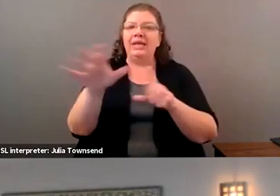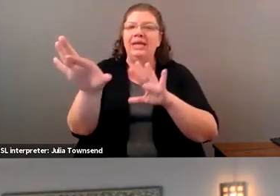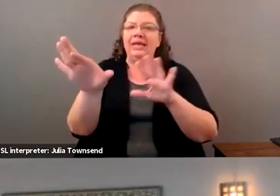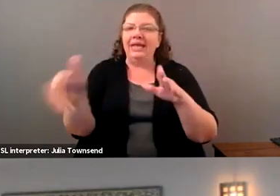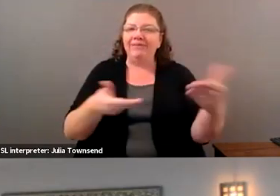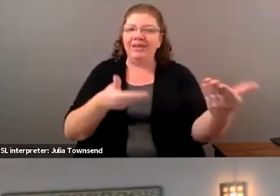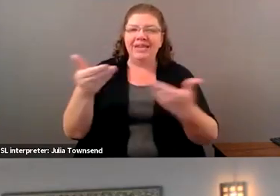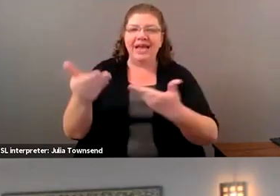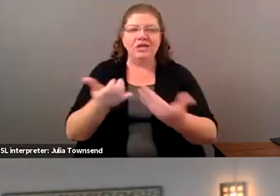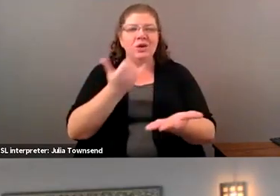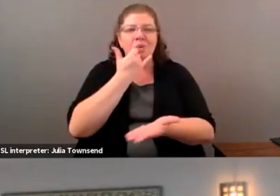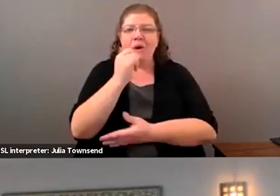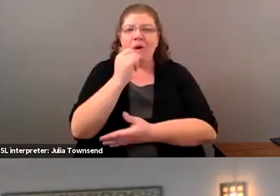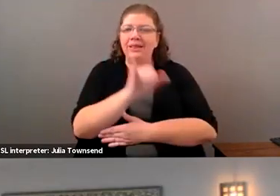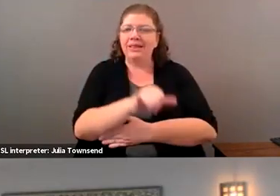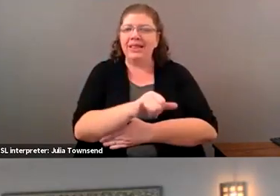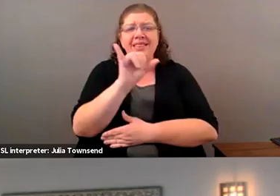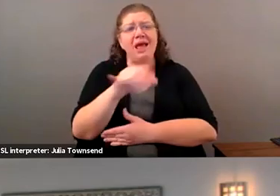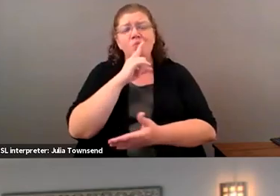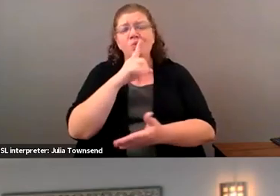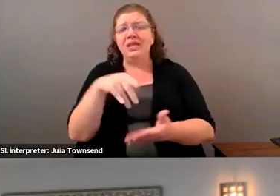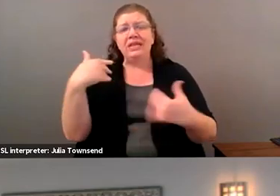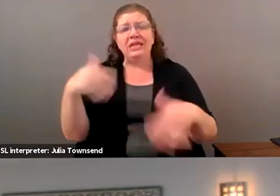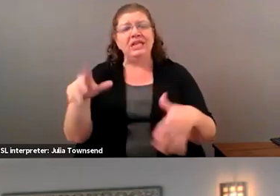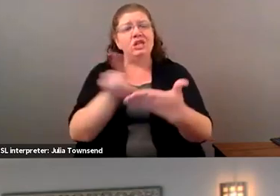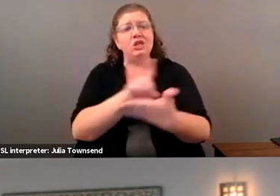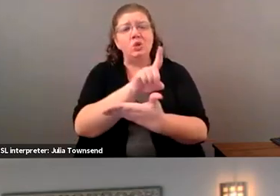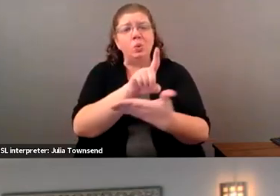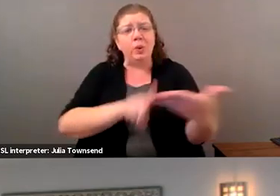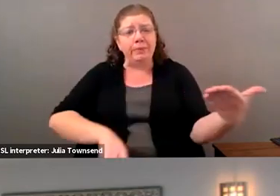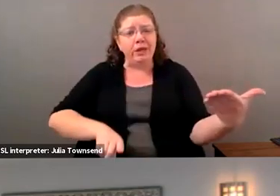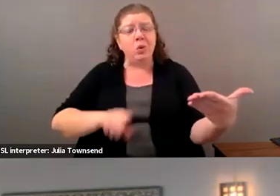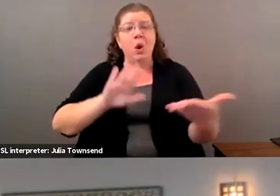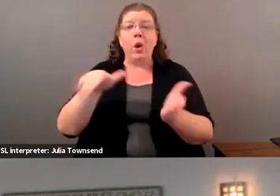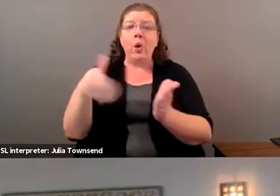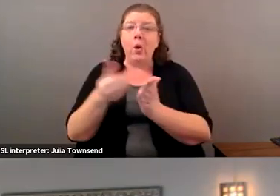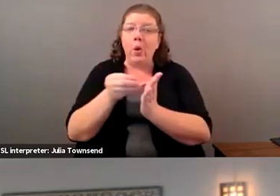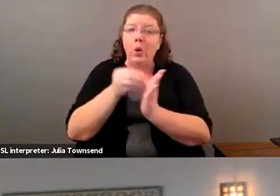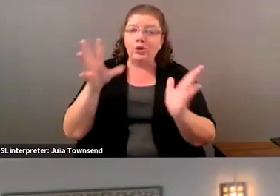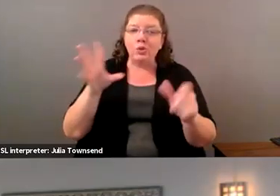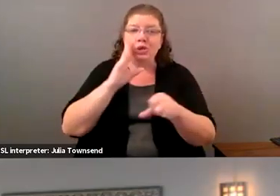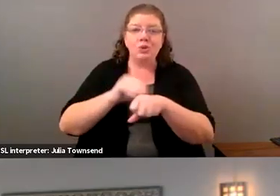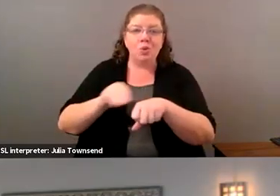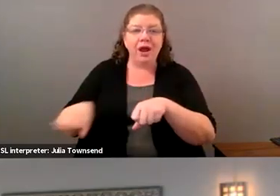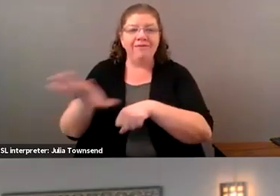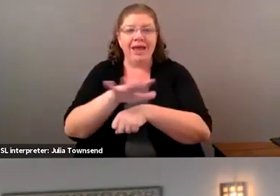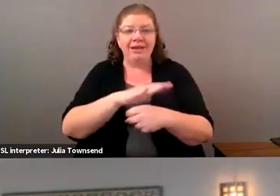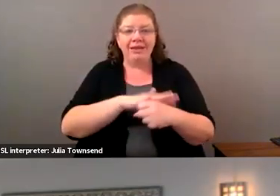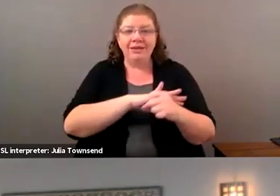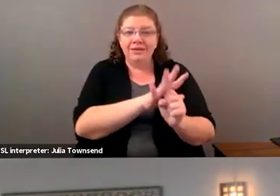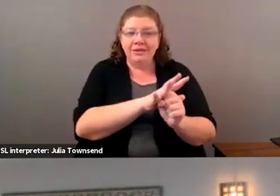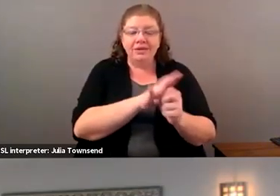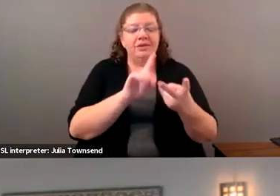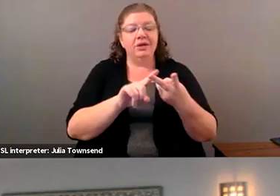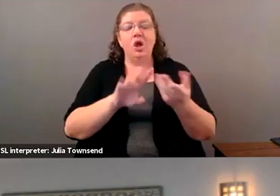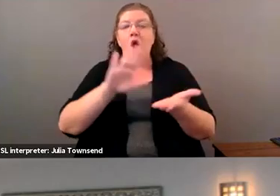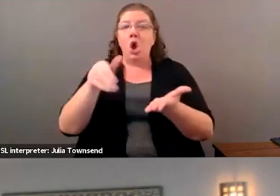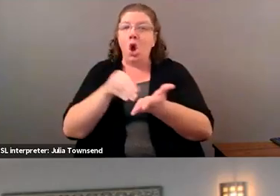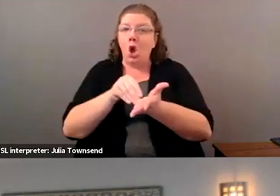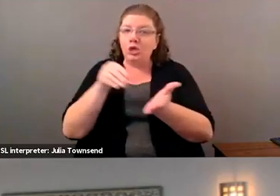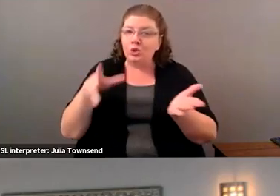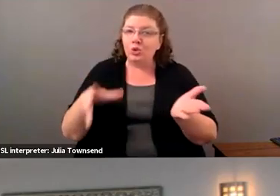yo inclusive diría que esto es discriminatorio todos los estudiantes estuvieron afectados por la pandemia y todos los